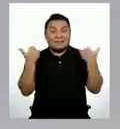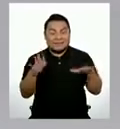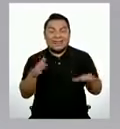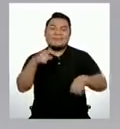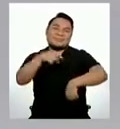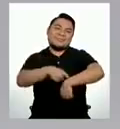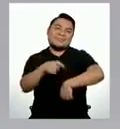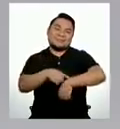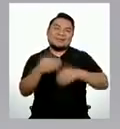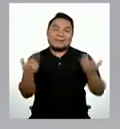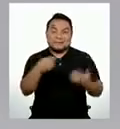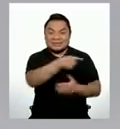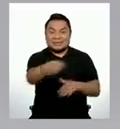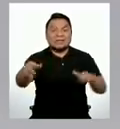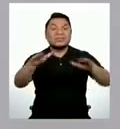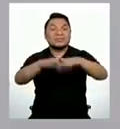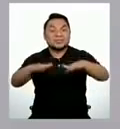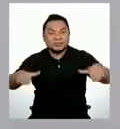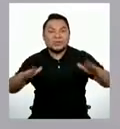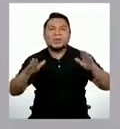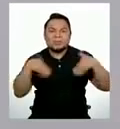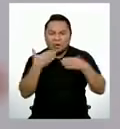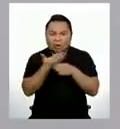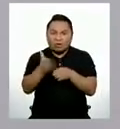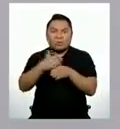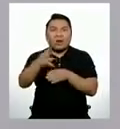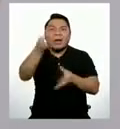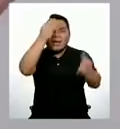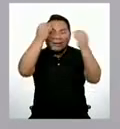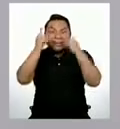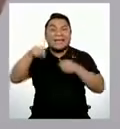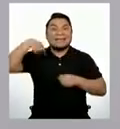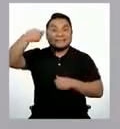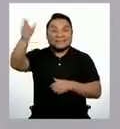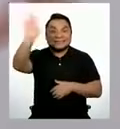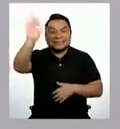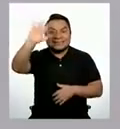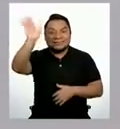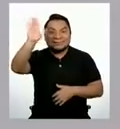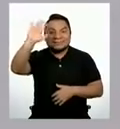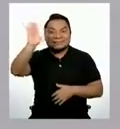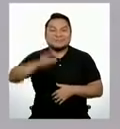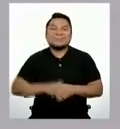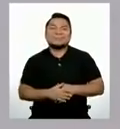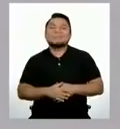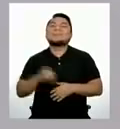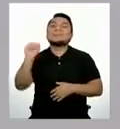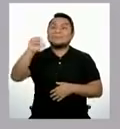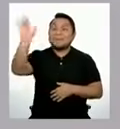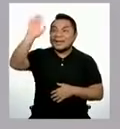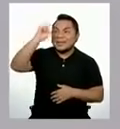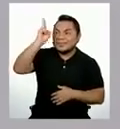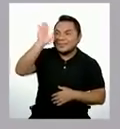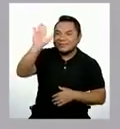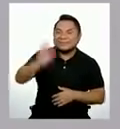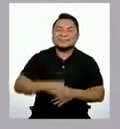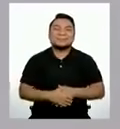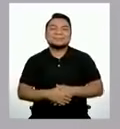llegado el momento en que los chicos y chicas compartan lo aprendido. ¡Hasta la próxima! Hasta la próxima, profesora.